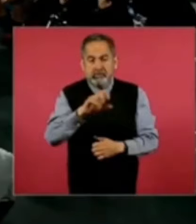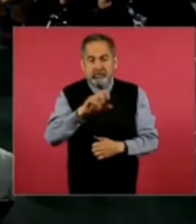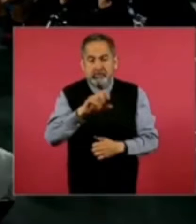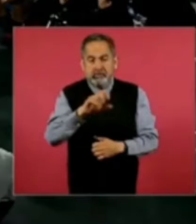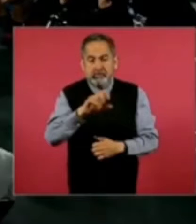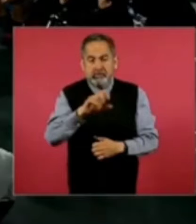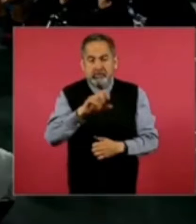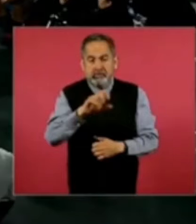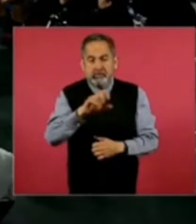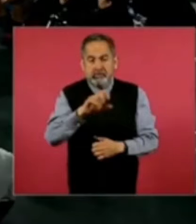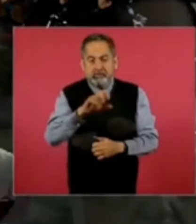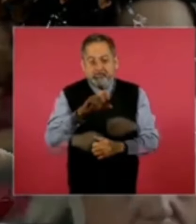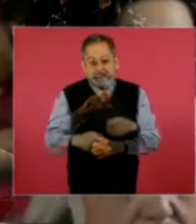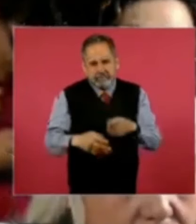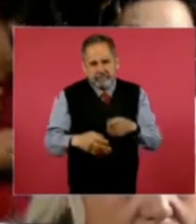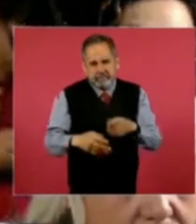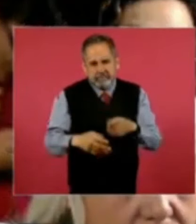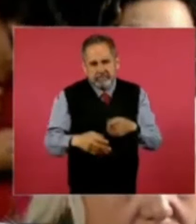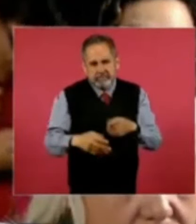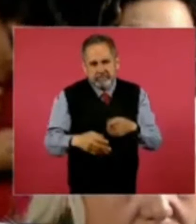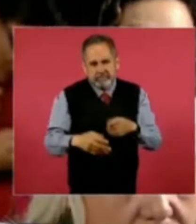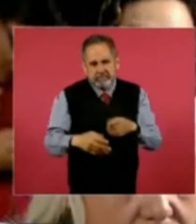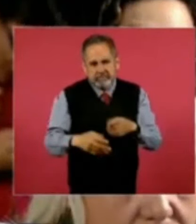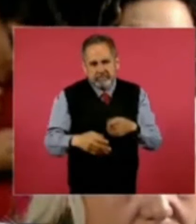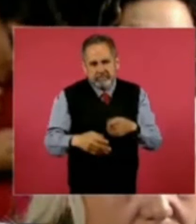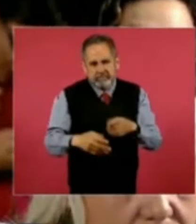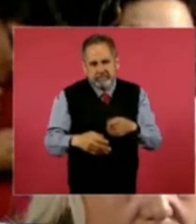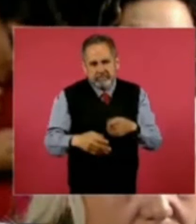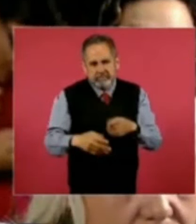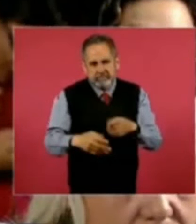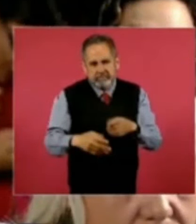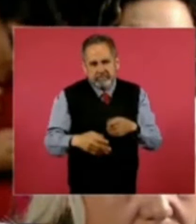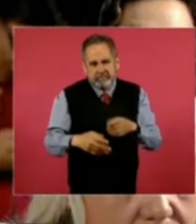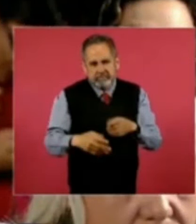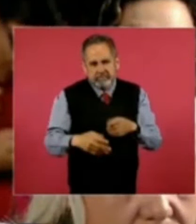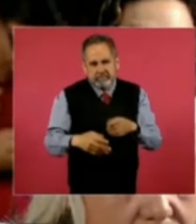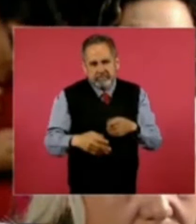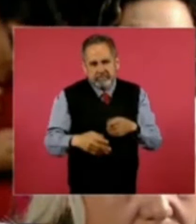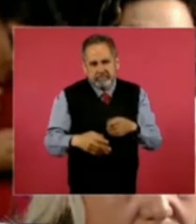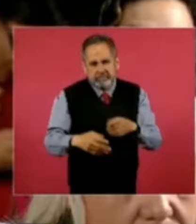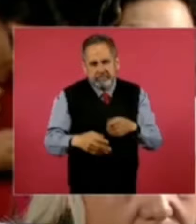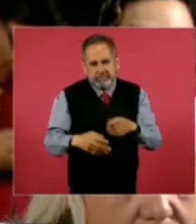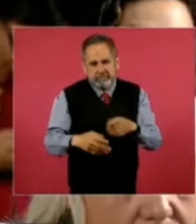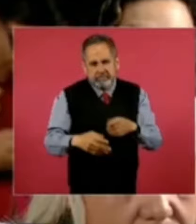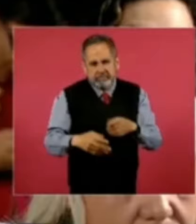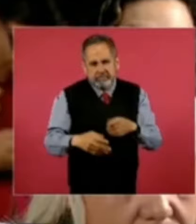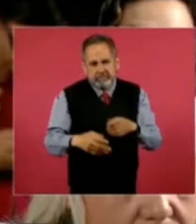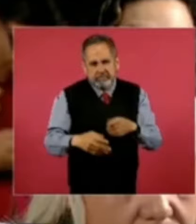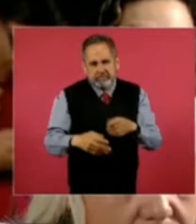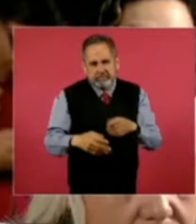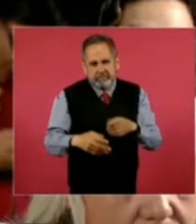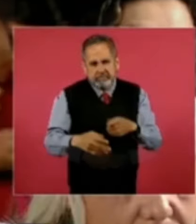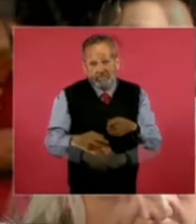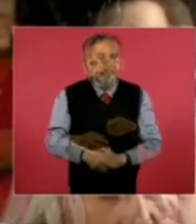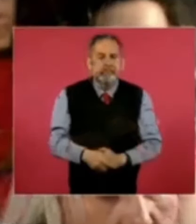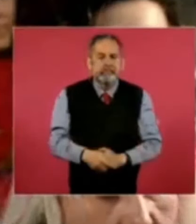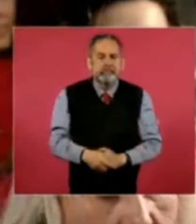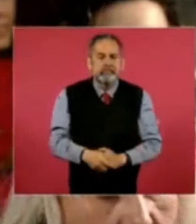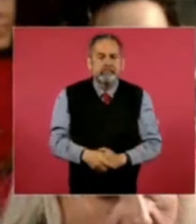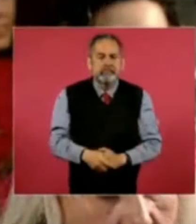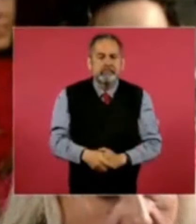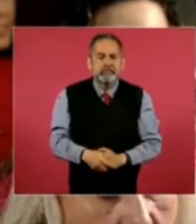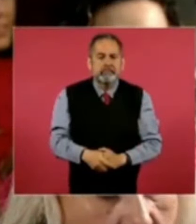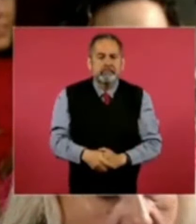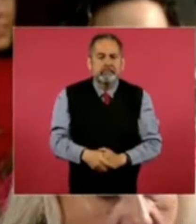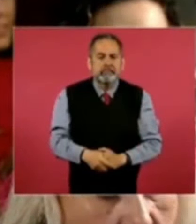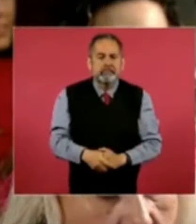Reinaide llegó con una serie de historias, ¿no? Me di cuenta que era la abuelita de las historias, ahí a contarnos, es que un ingeniero me